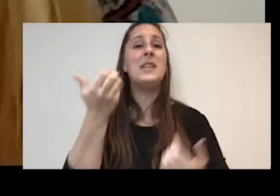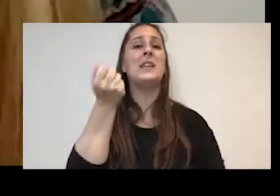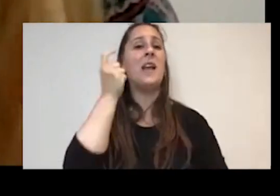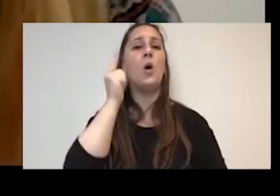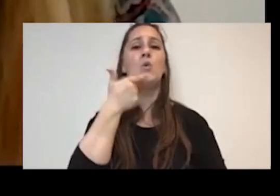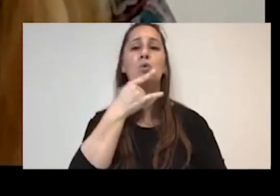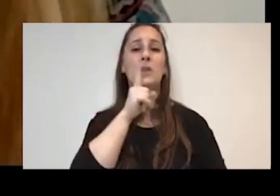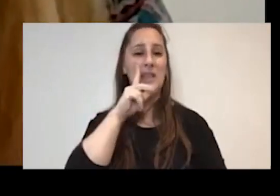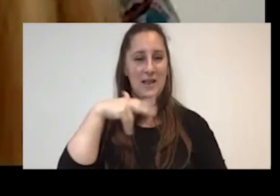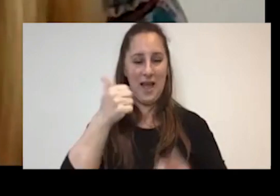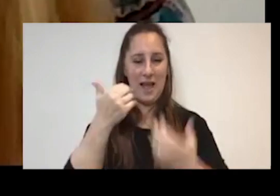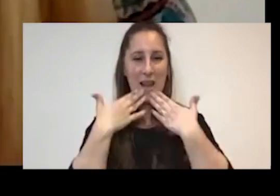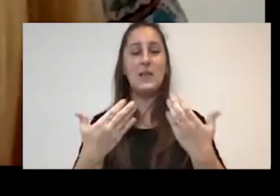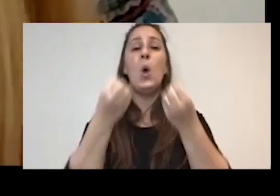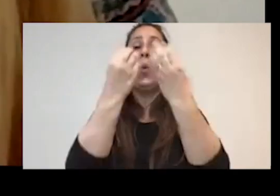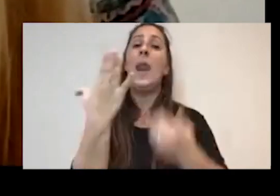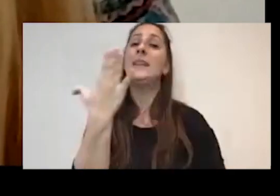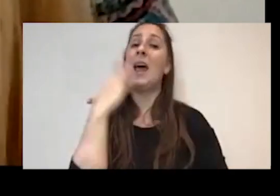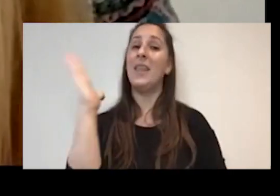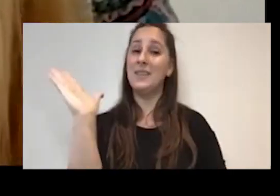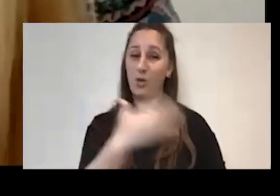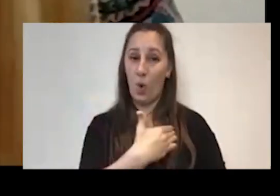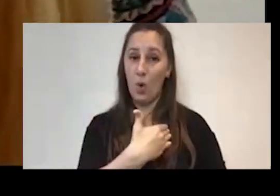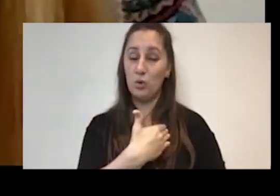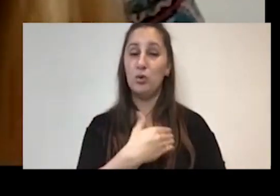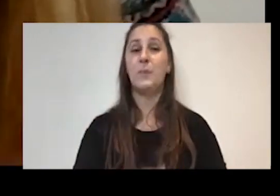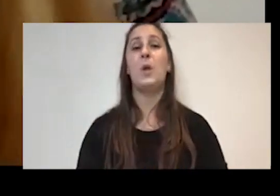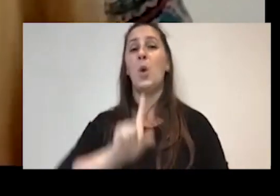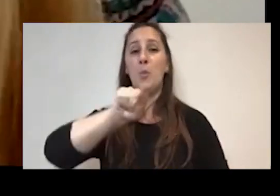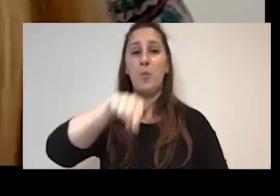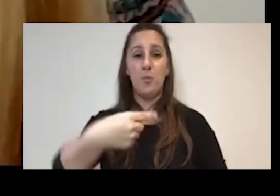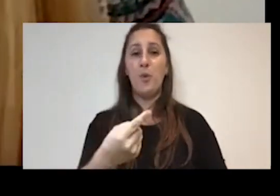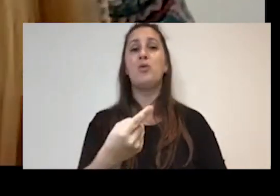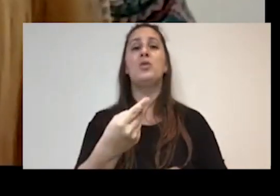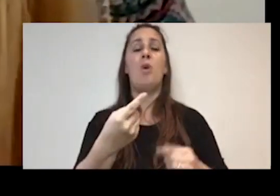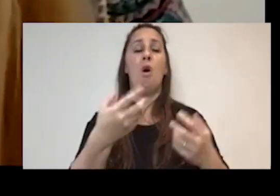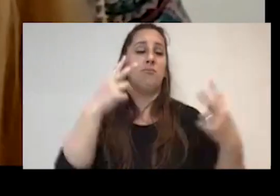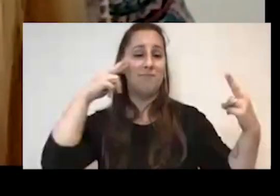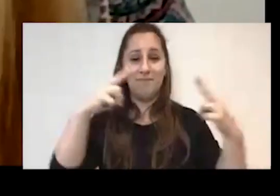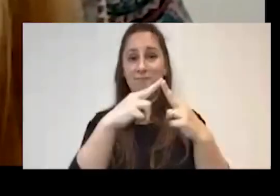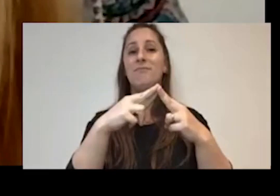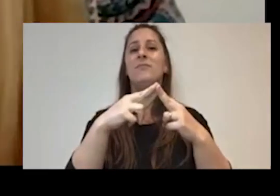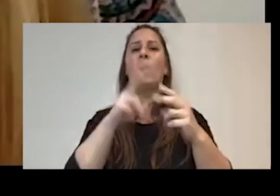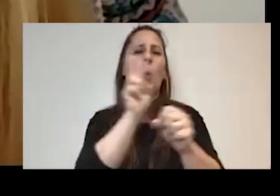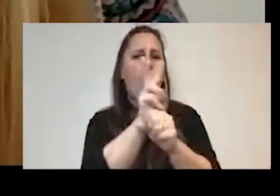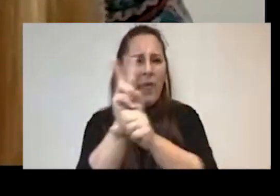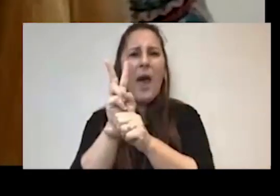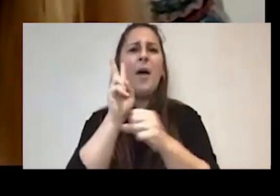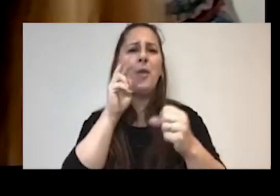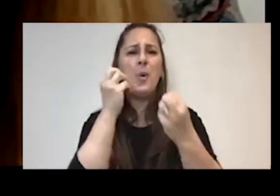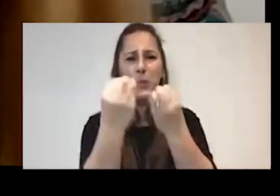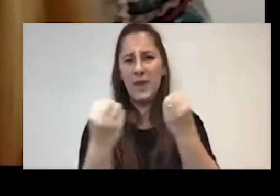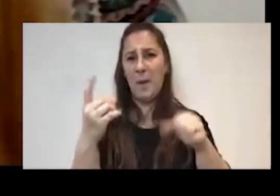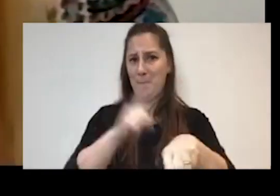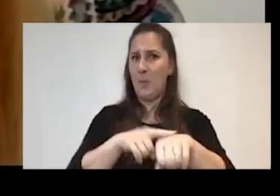Agustina. Bueno, muy buenas tardes a todos. Espero que se encuentre todo muy bien y cuidándose en este